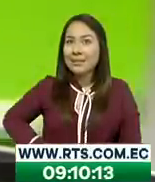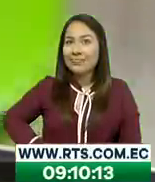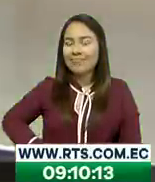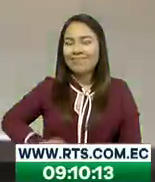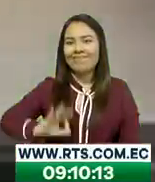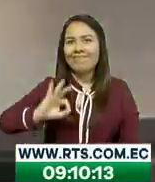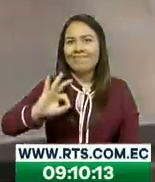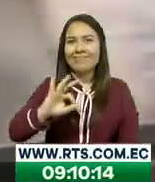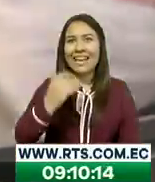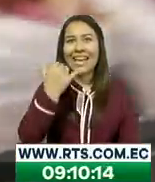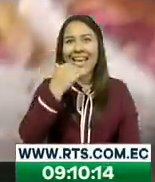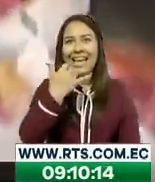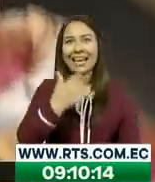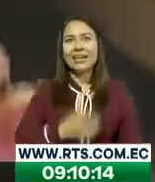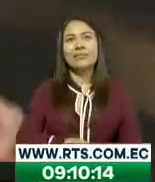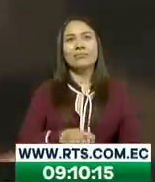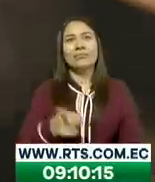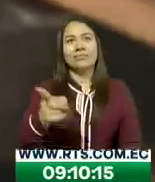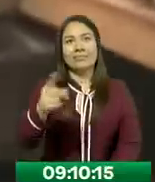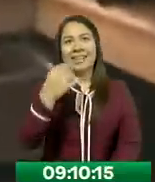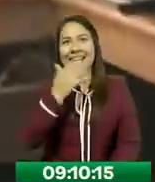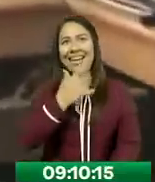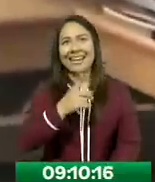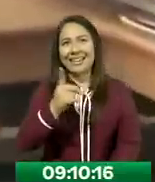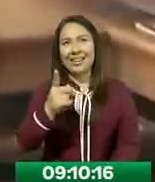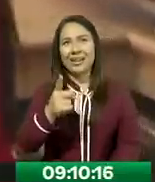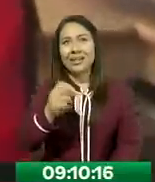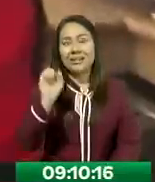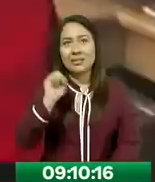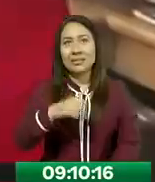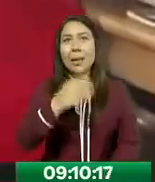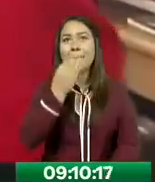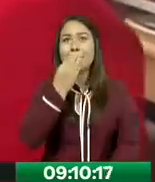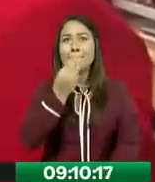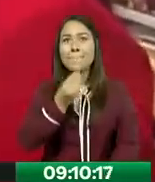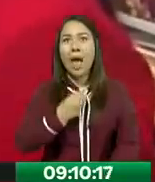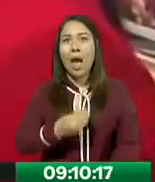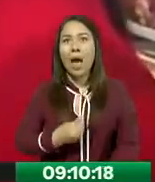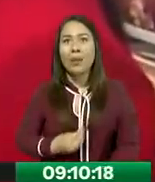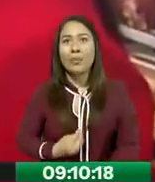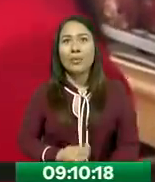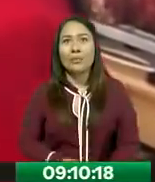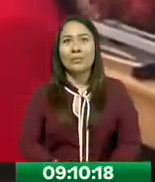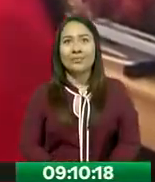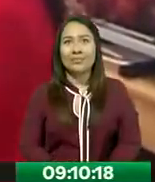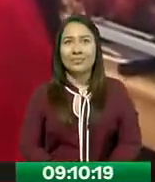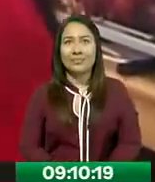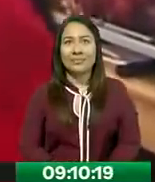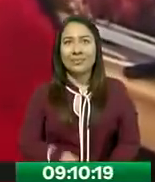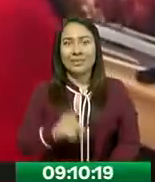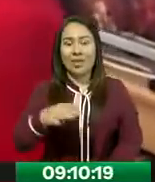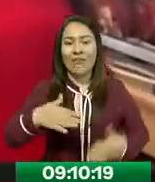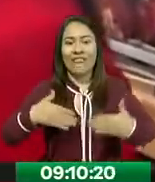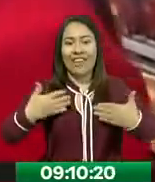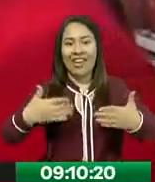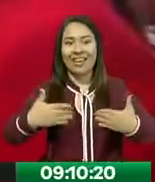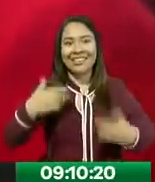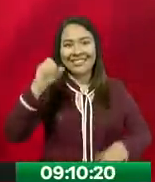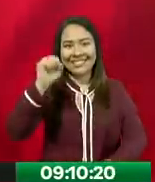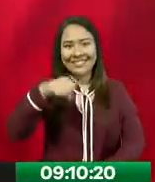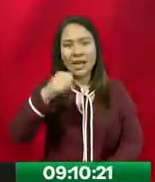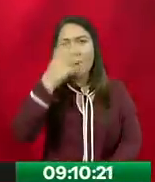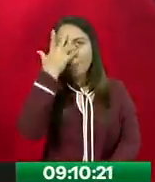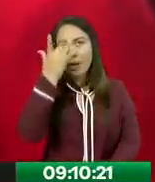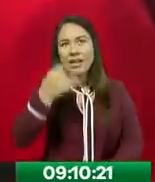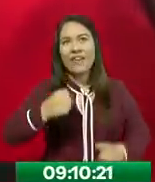sí se gozó, ¿verdad? ¿Vamos sí. a comer pavo o no? Claro, lo vamos a comer pavo. ¿Eh? ¿Y usted está feliz hoy día? Por supuesto. ¿Por claro.